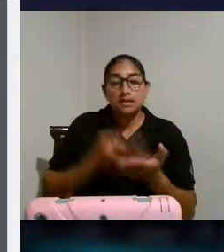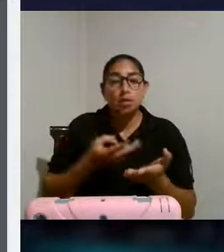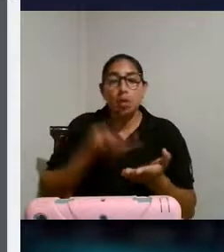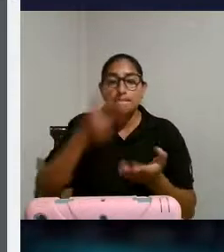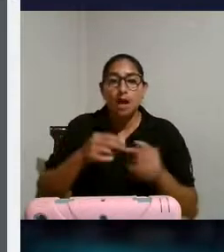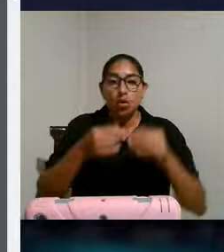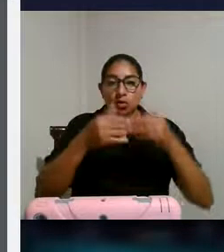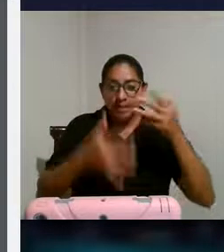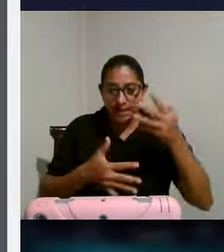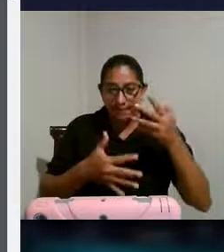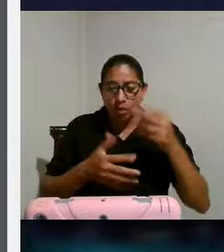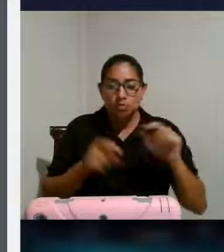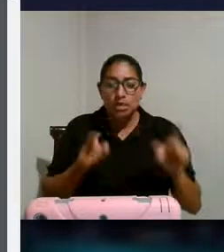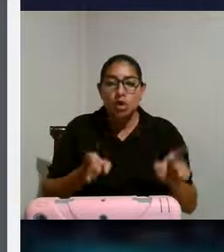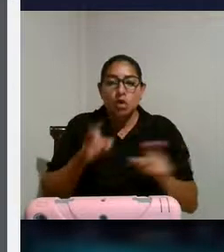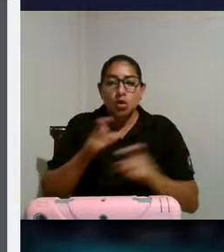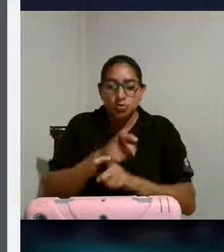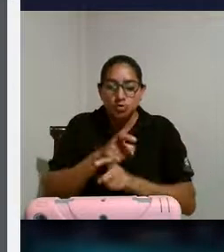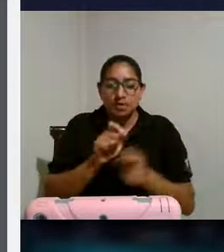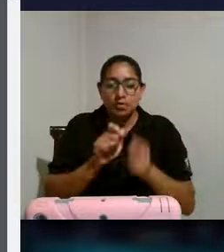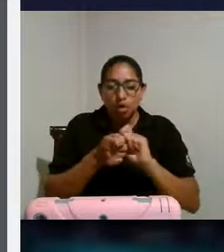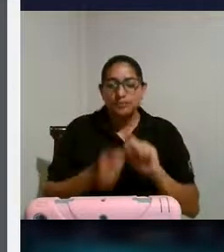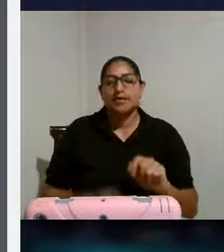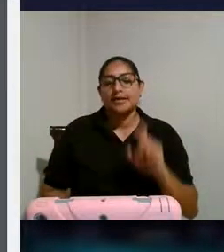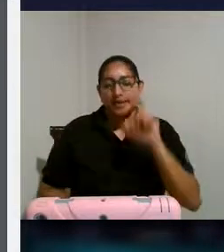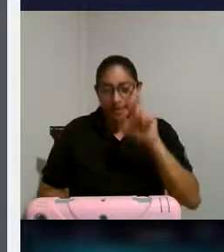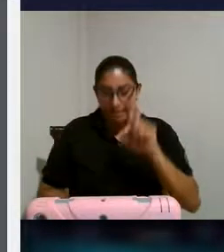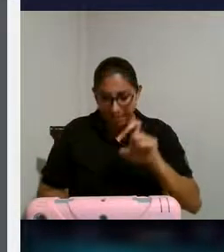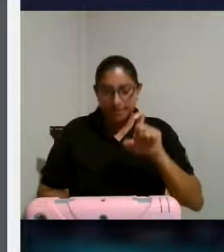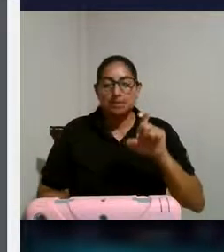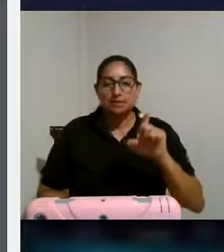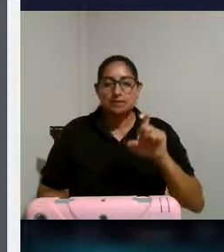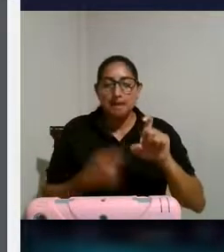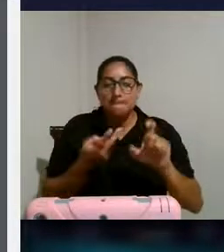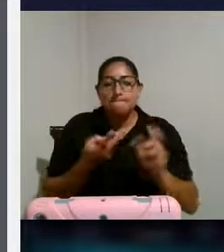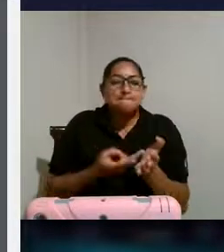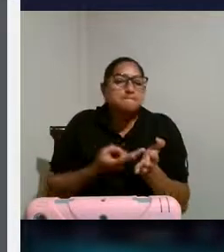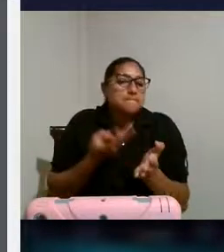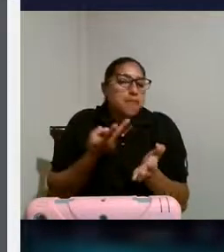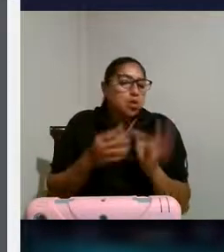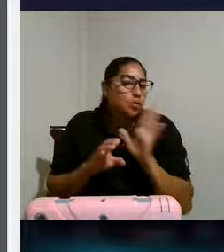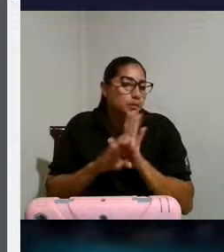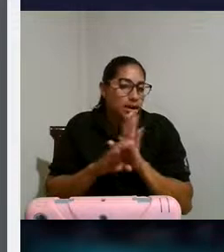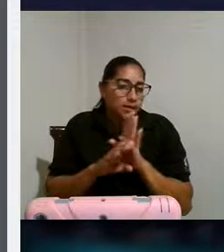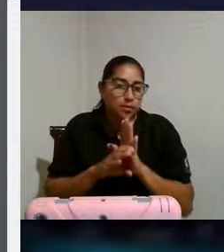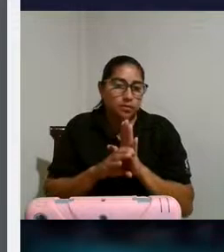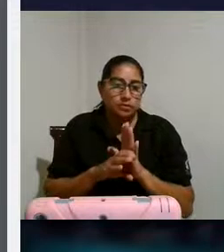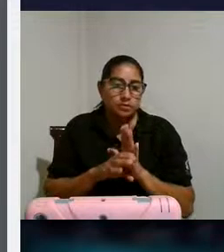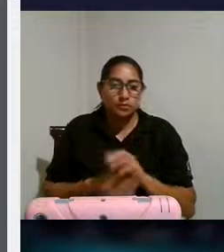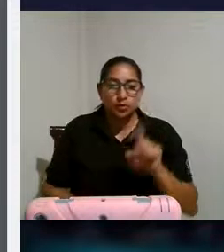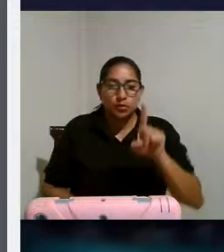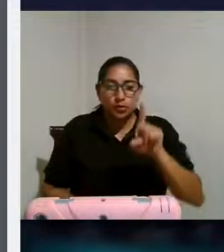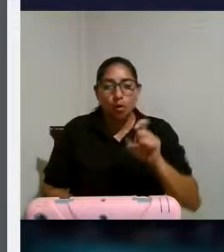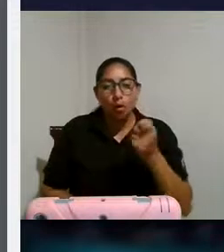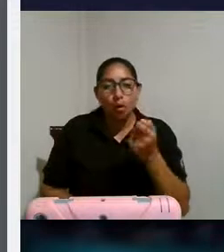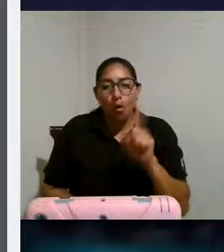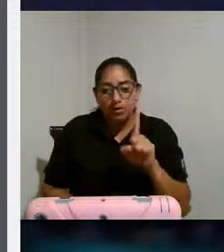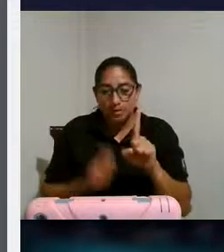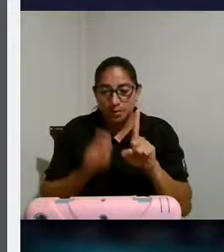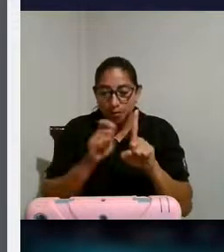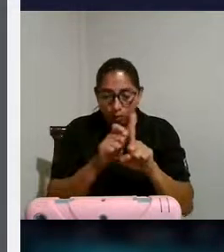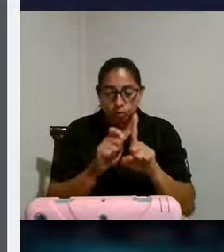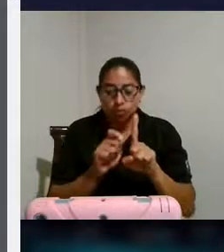punto, usted lo sustituye en esta x. ¿Verdad? Si ocupara el valor de la derivada en el punto 3, en el punto